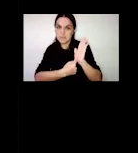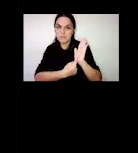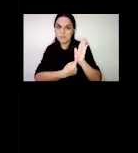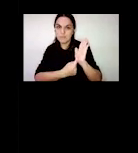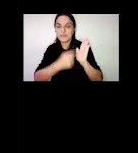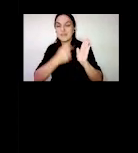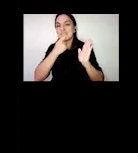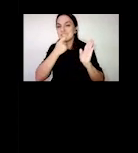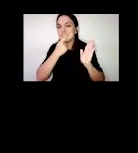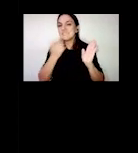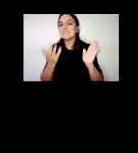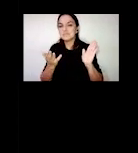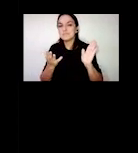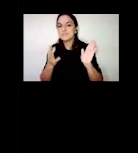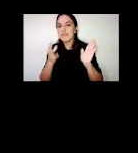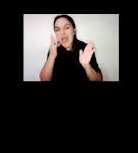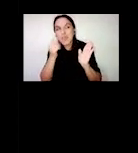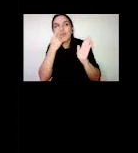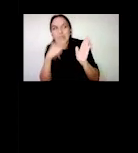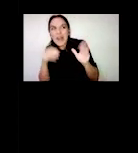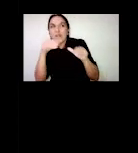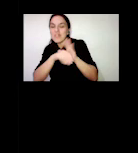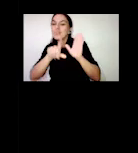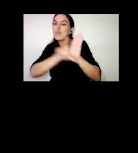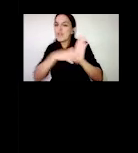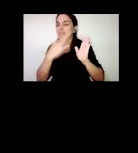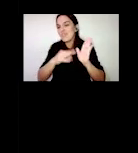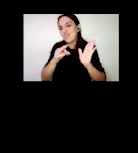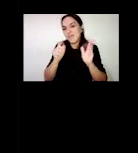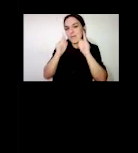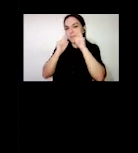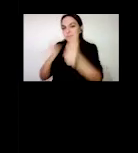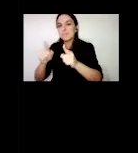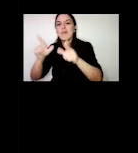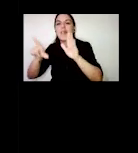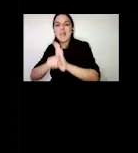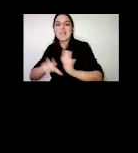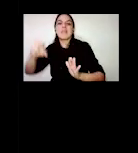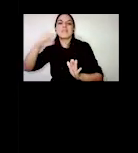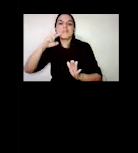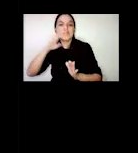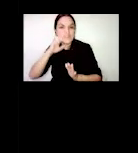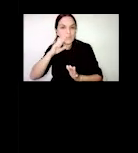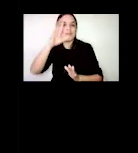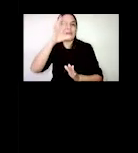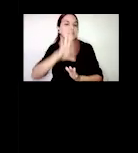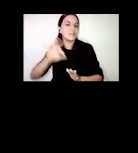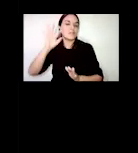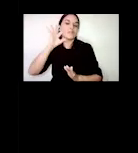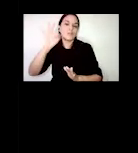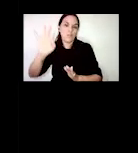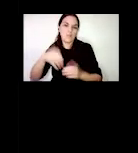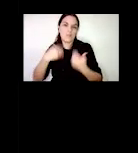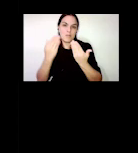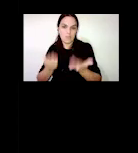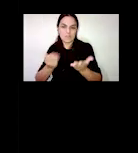cualquier blanco en esa ley se va a acudir a la 19.550. Es por eso que,